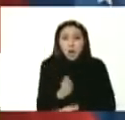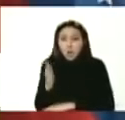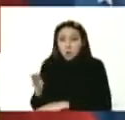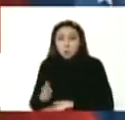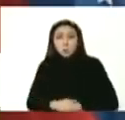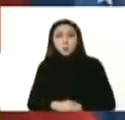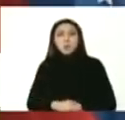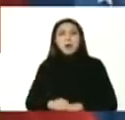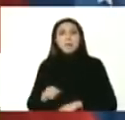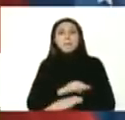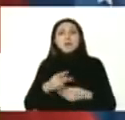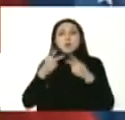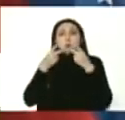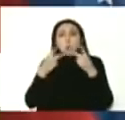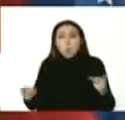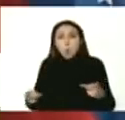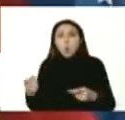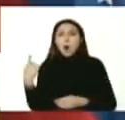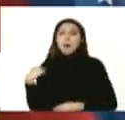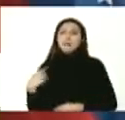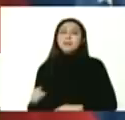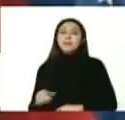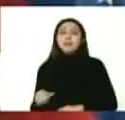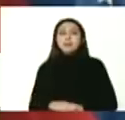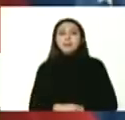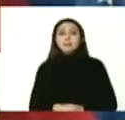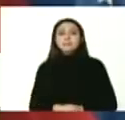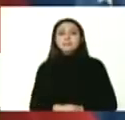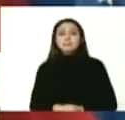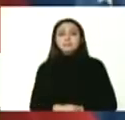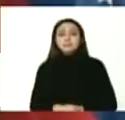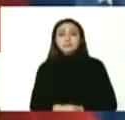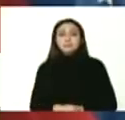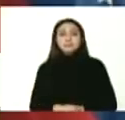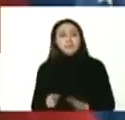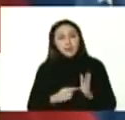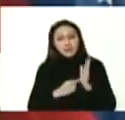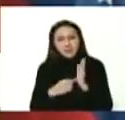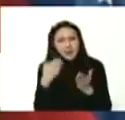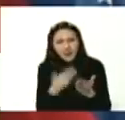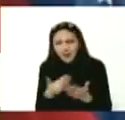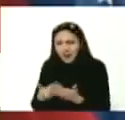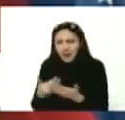el Ministerio Público tiene la convicción de que las experticias presentadas